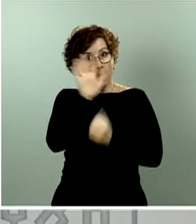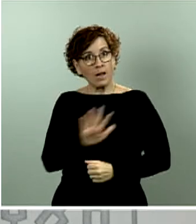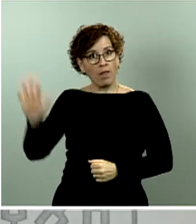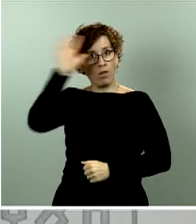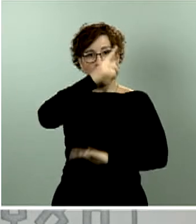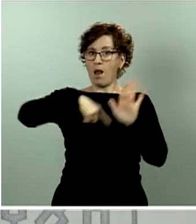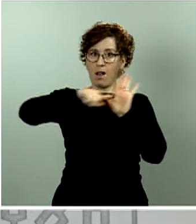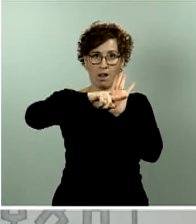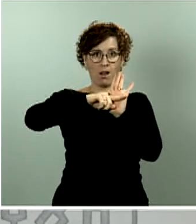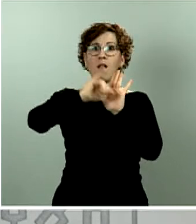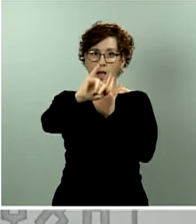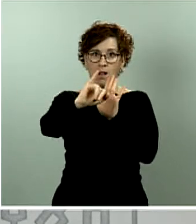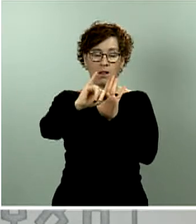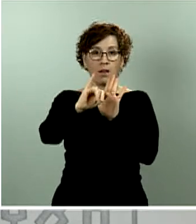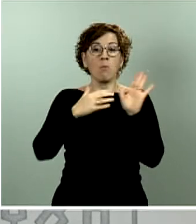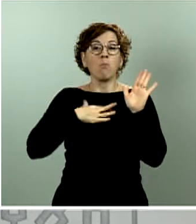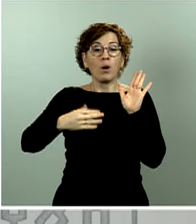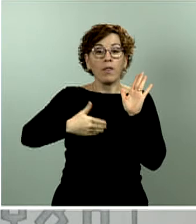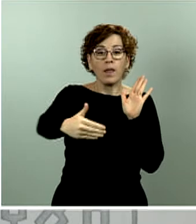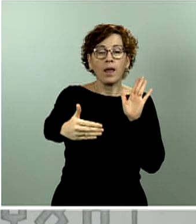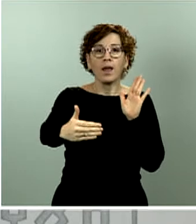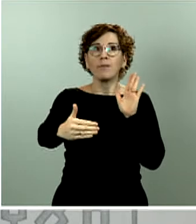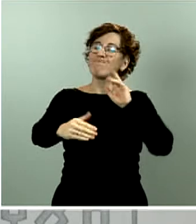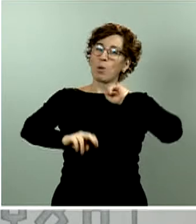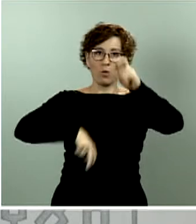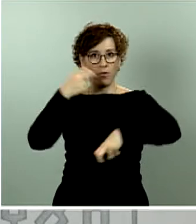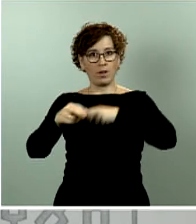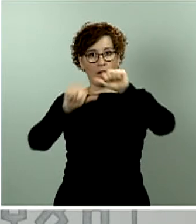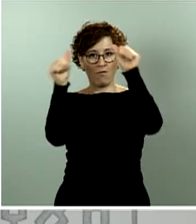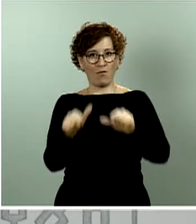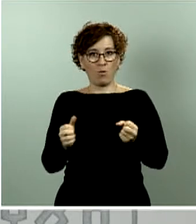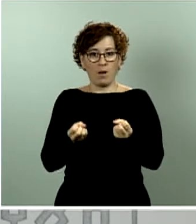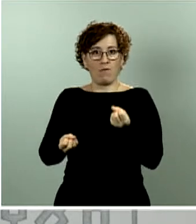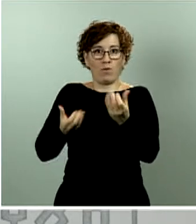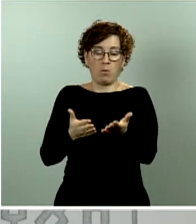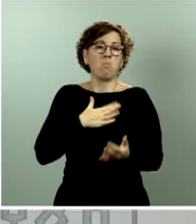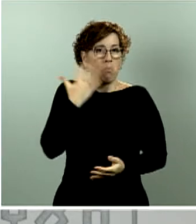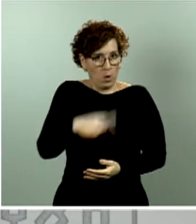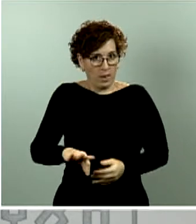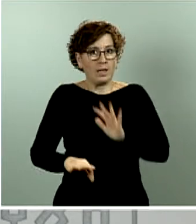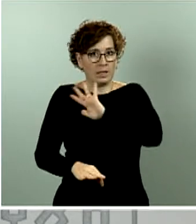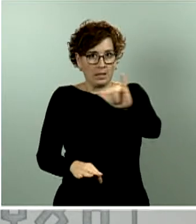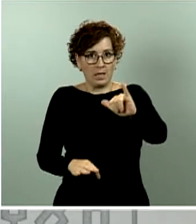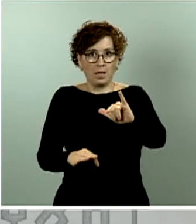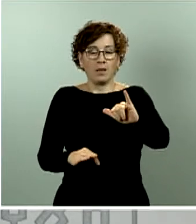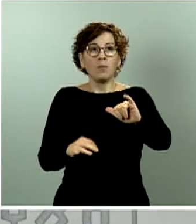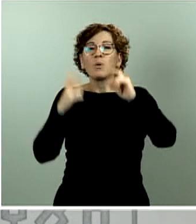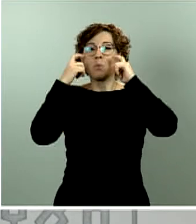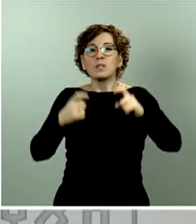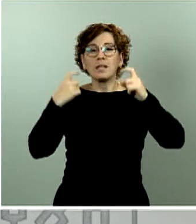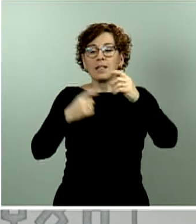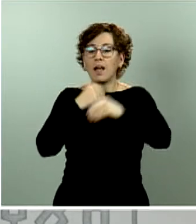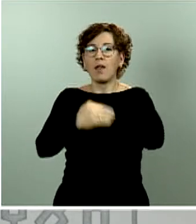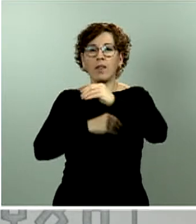a modificar la forma de dar la información en estos próximos días, porque trataremos de hacer análisis más detallados de mucha